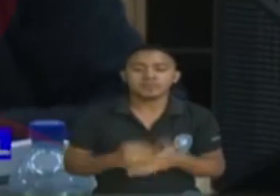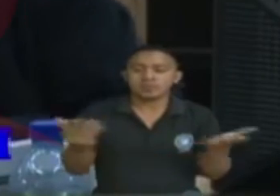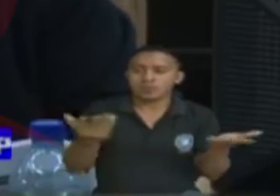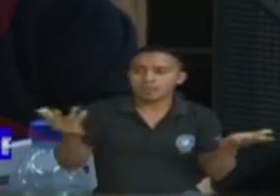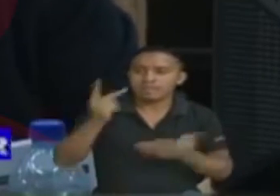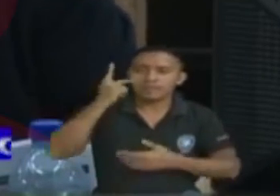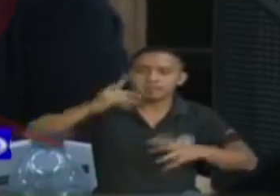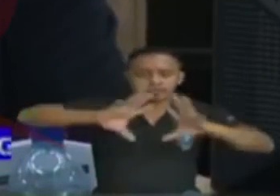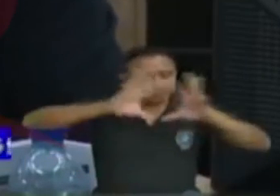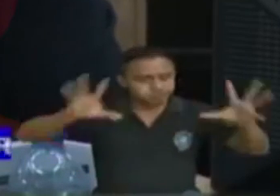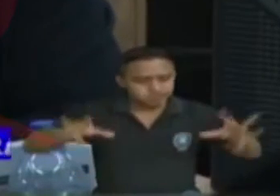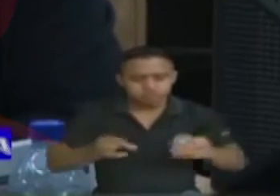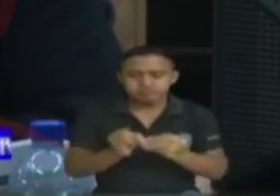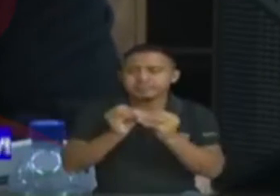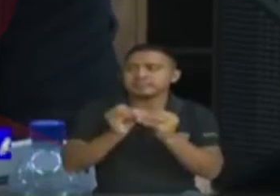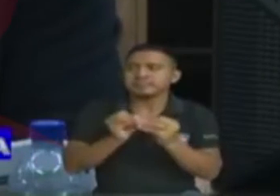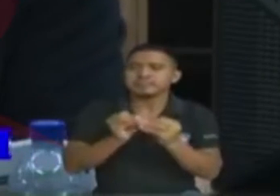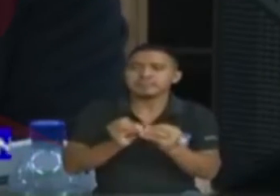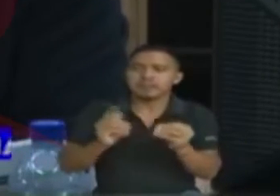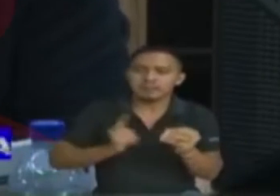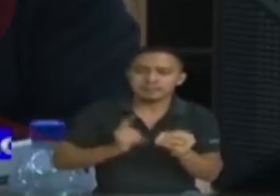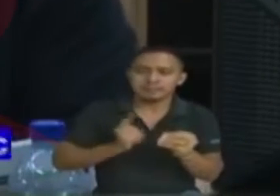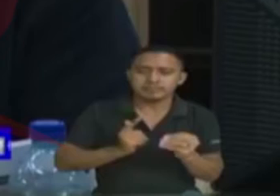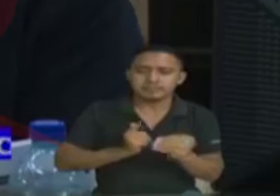perspectiva global que tienen estos